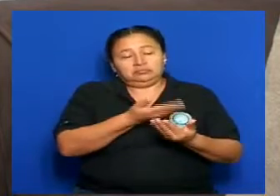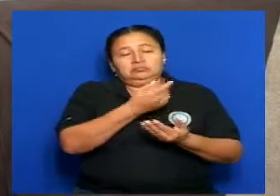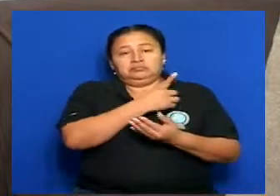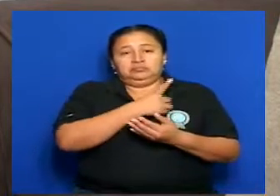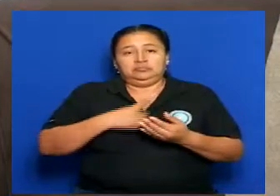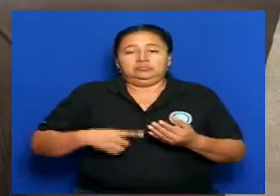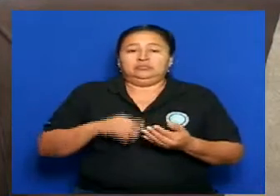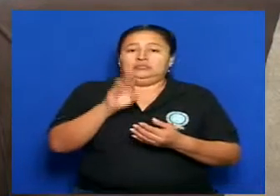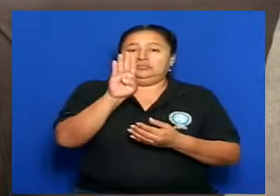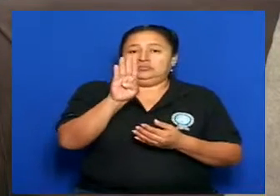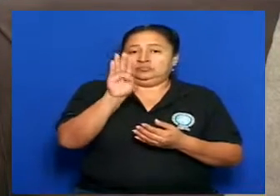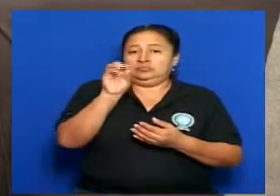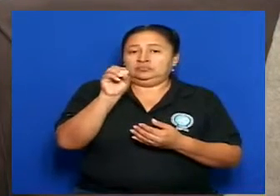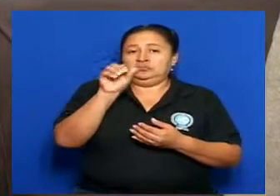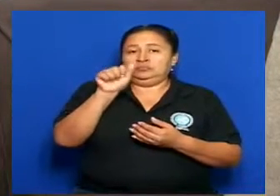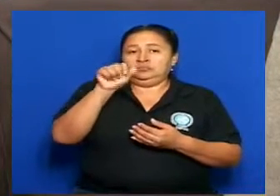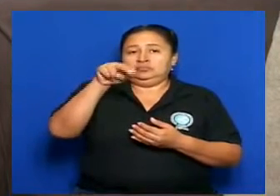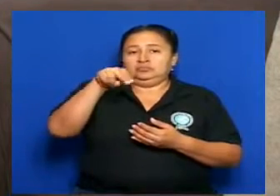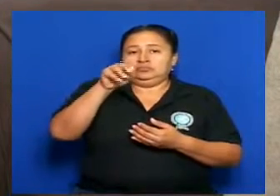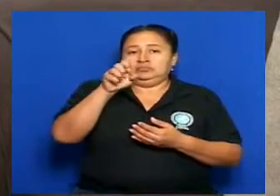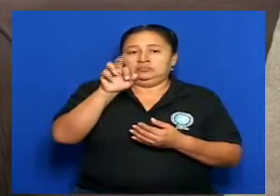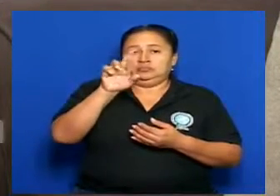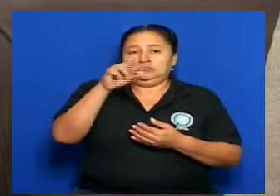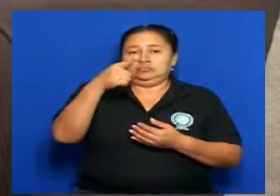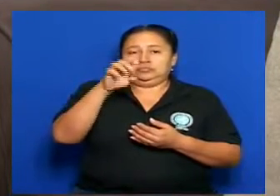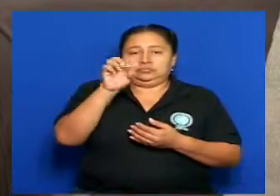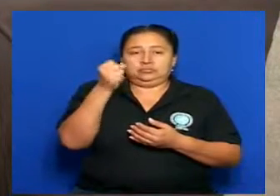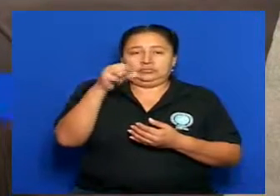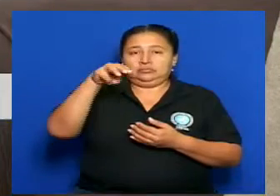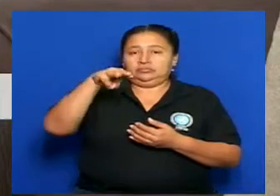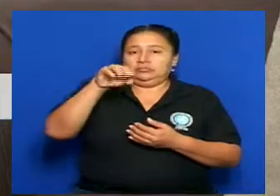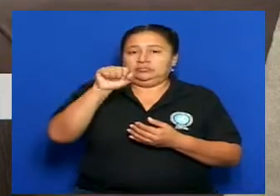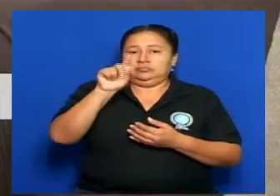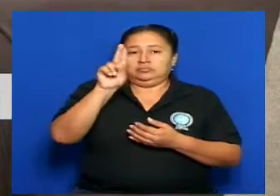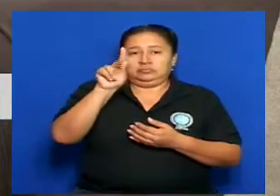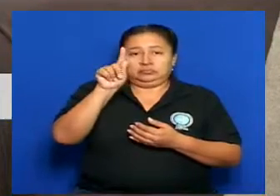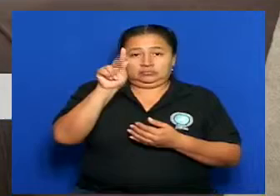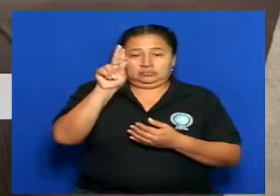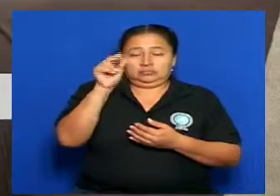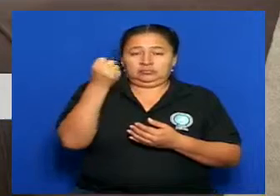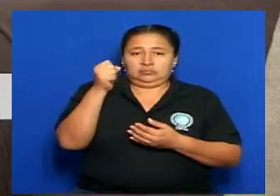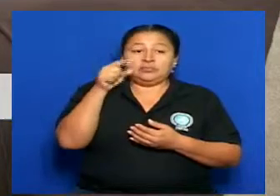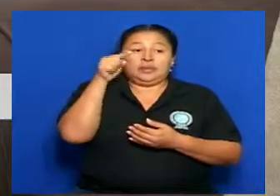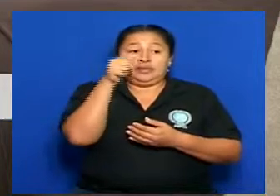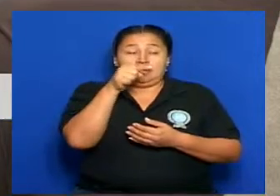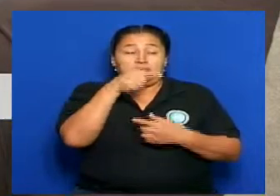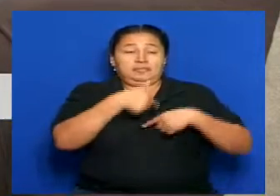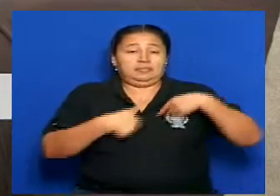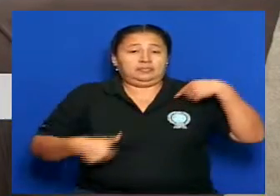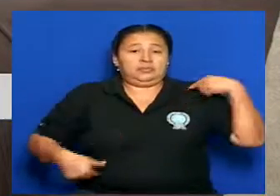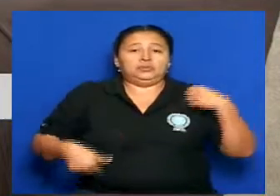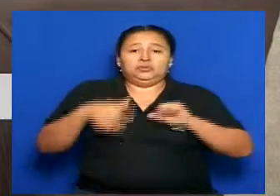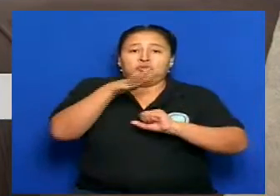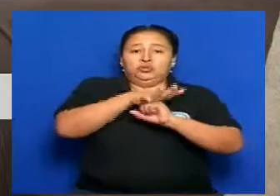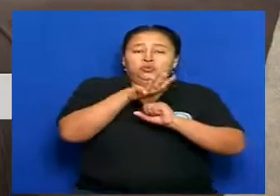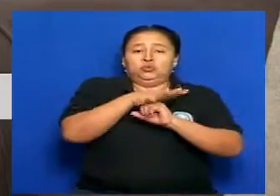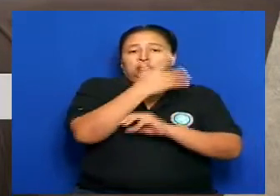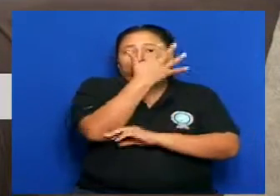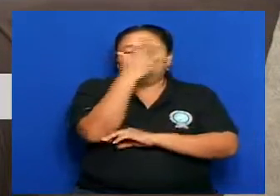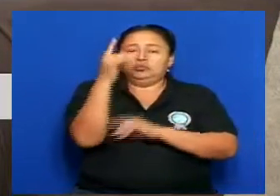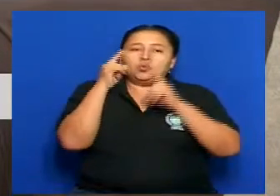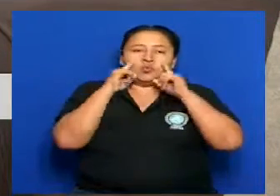diputado boanerges matus él es presidente de la comisión de medio ambiente y recursos naturales estamos